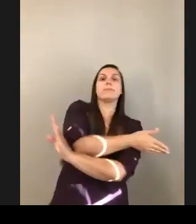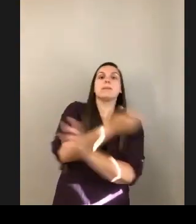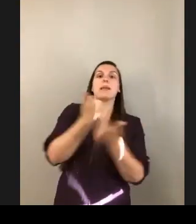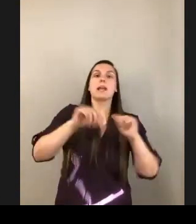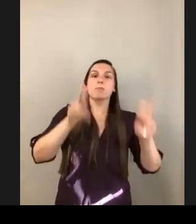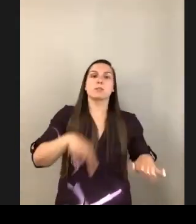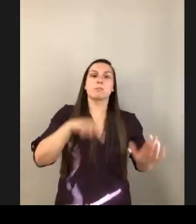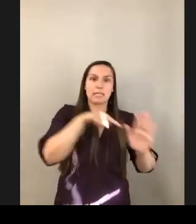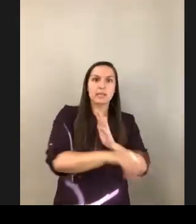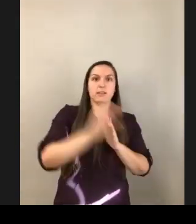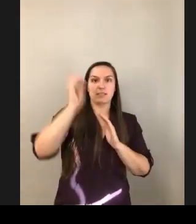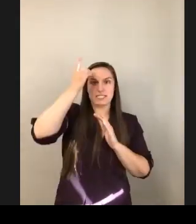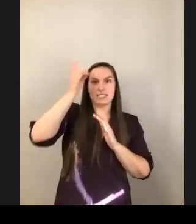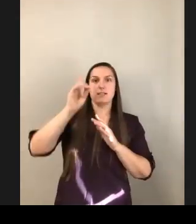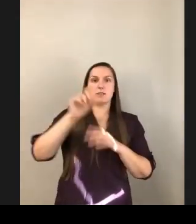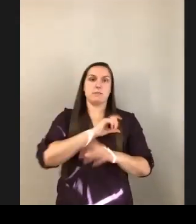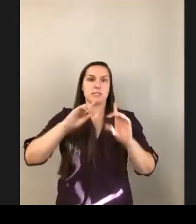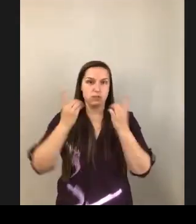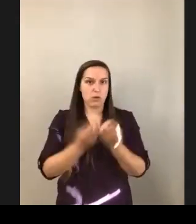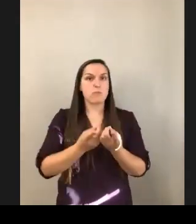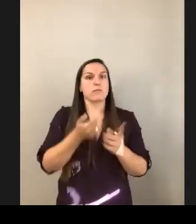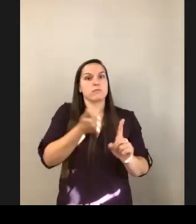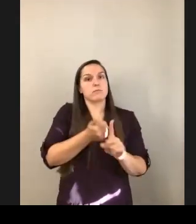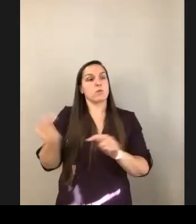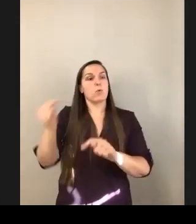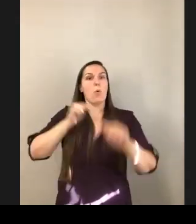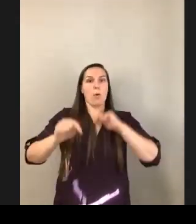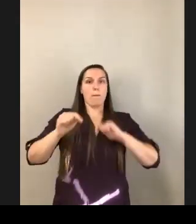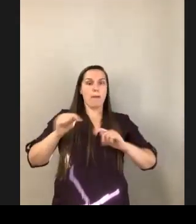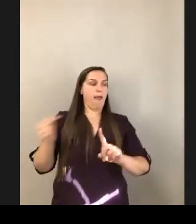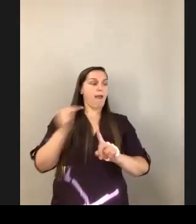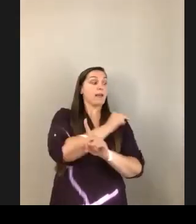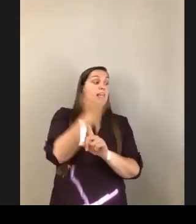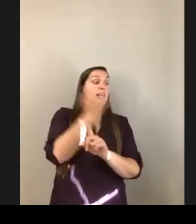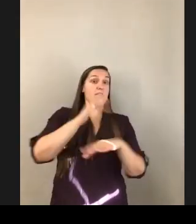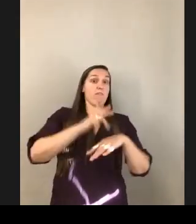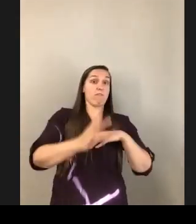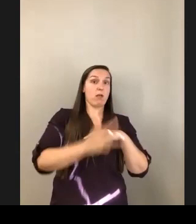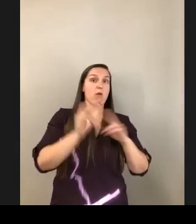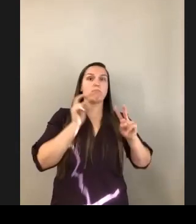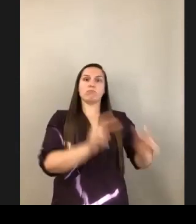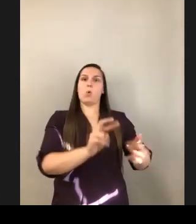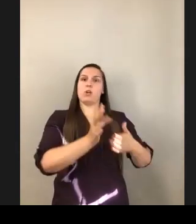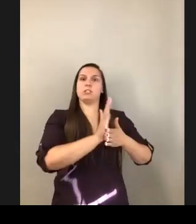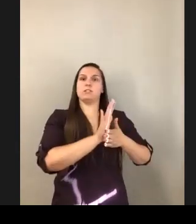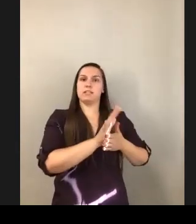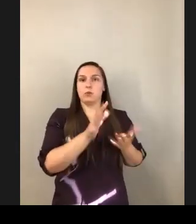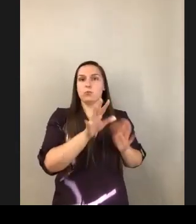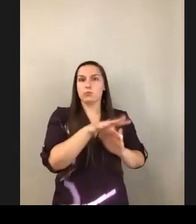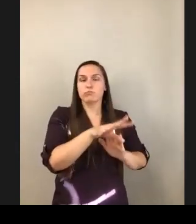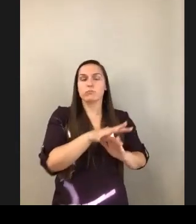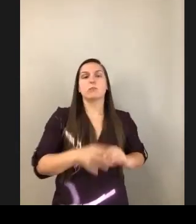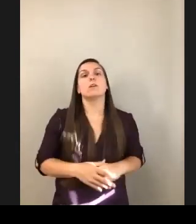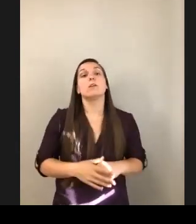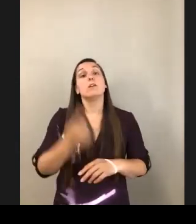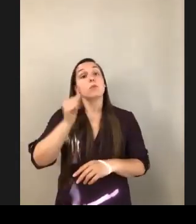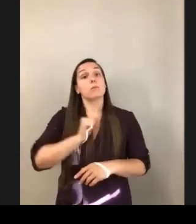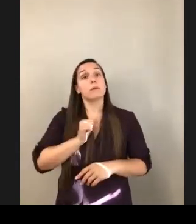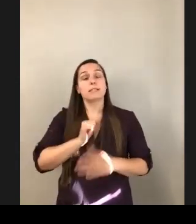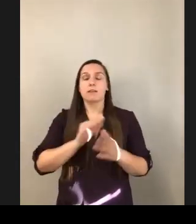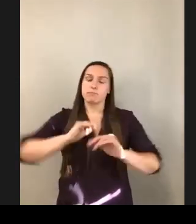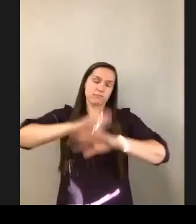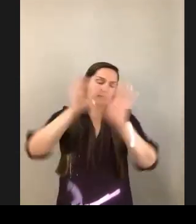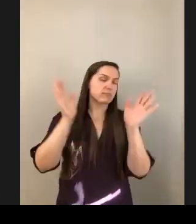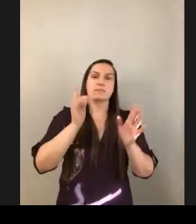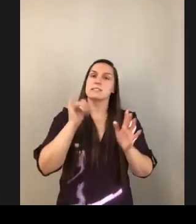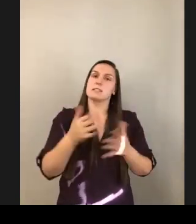miembros de la familia de una persona que se había matado, ya pueden ver los videos. La